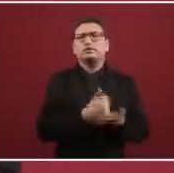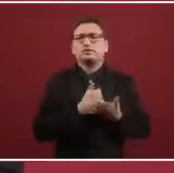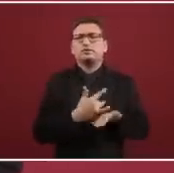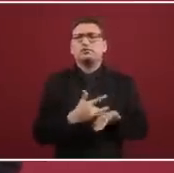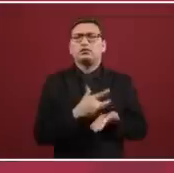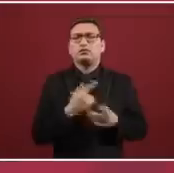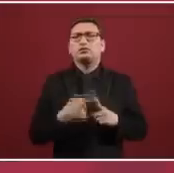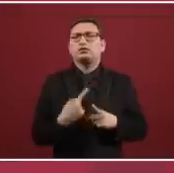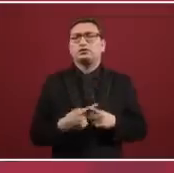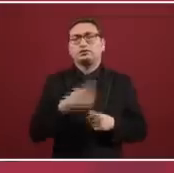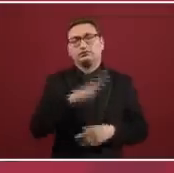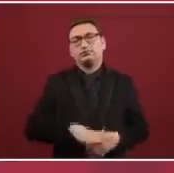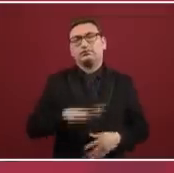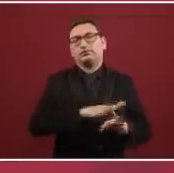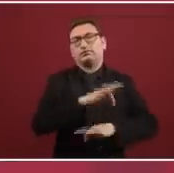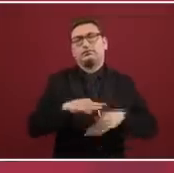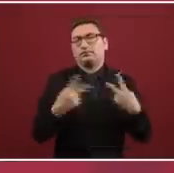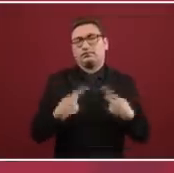La gente.